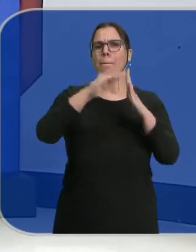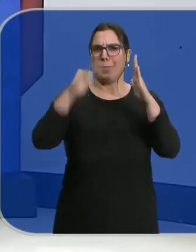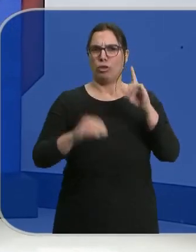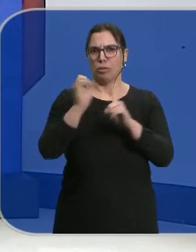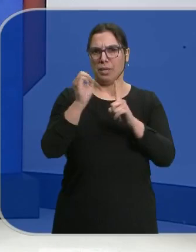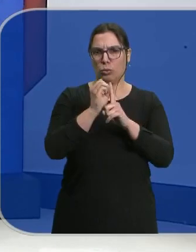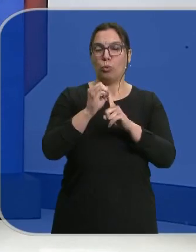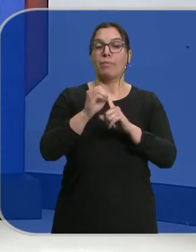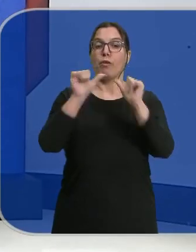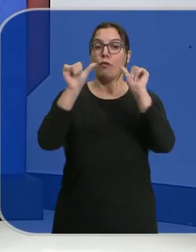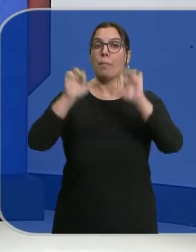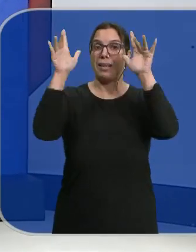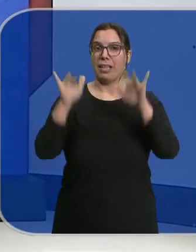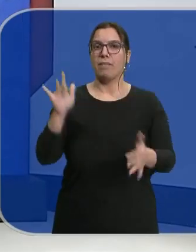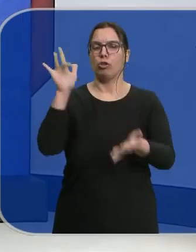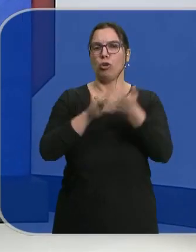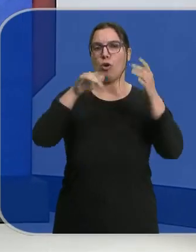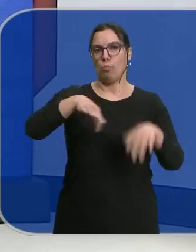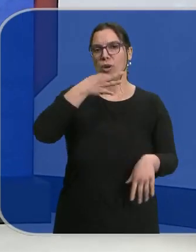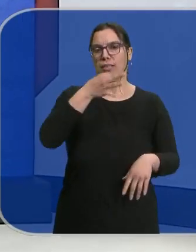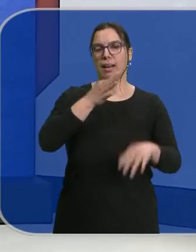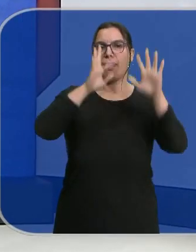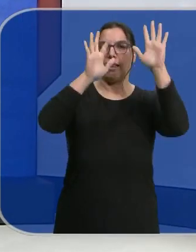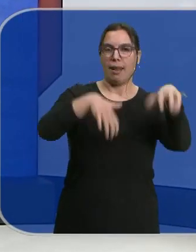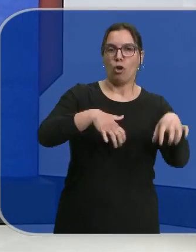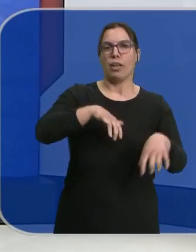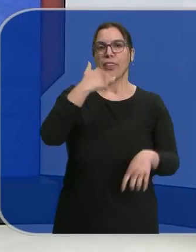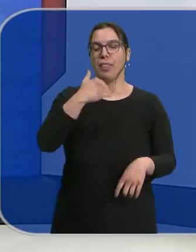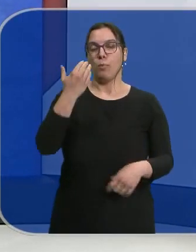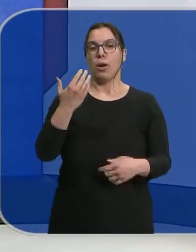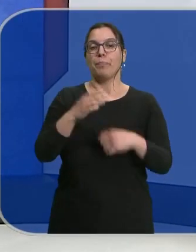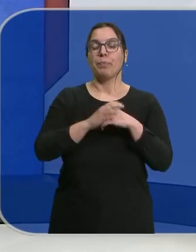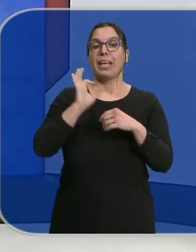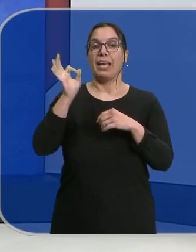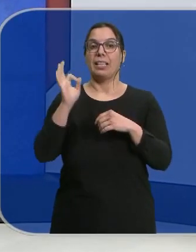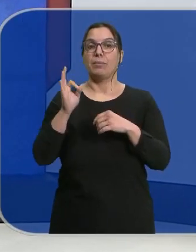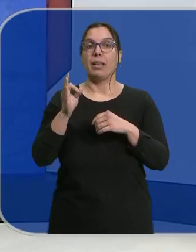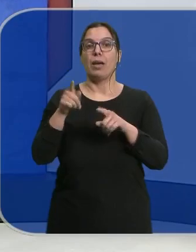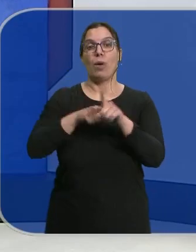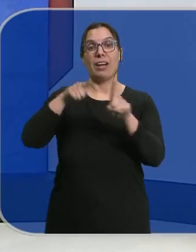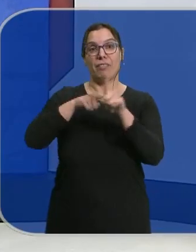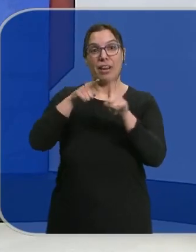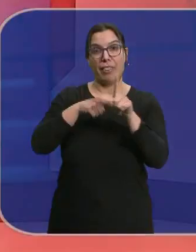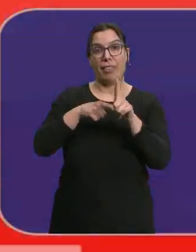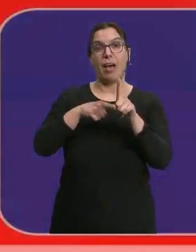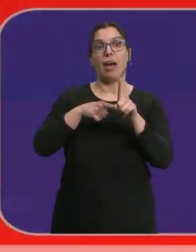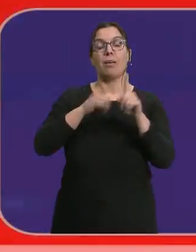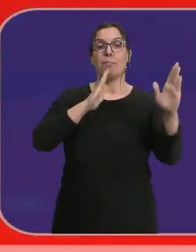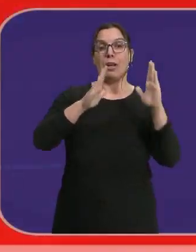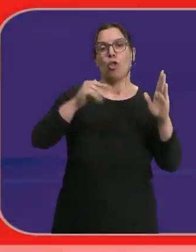en forma de nieve que esperamos esta tarde en León y en Zamora, aunque la primavera se presenta más cálida que el periodo de referencia.